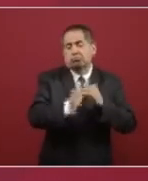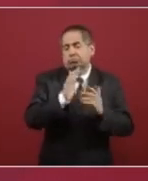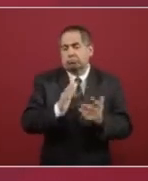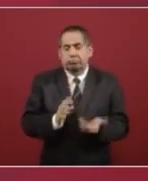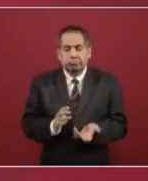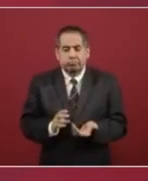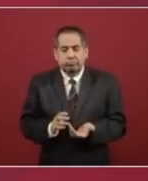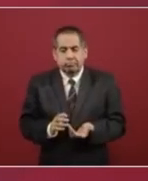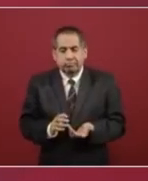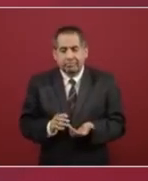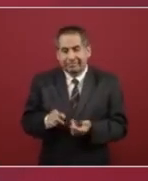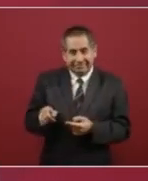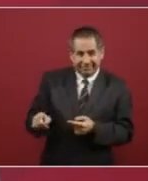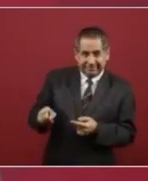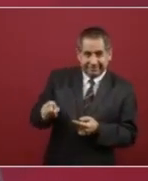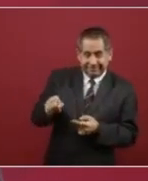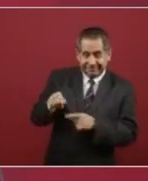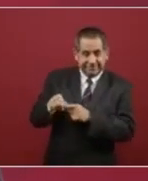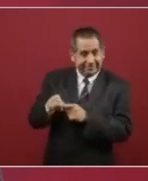estaba muy lejos.